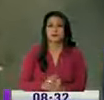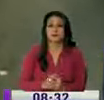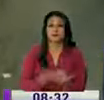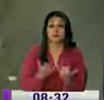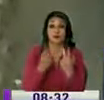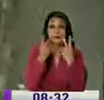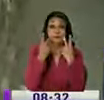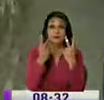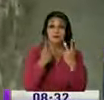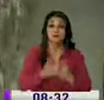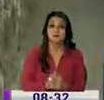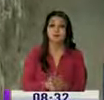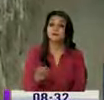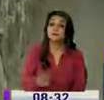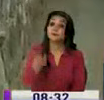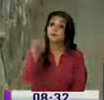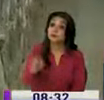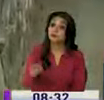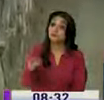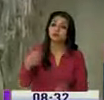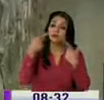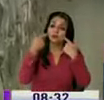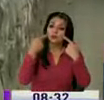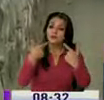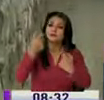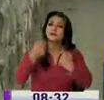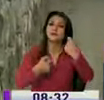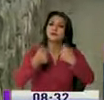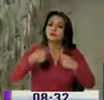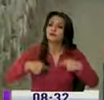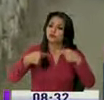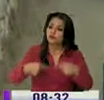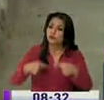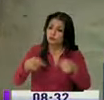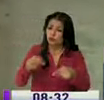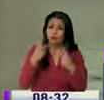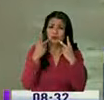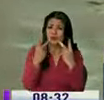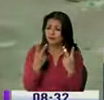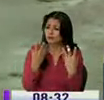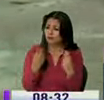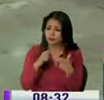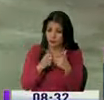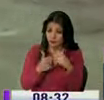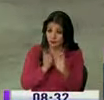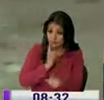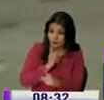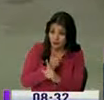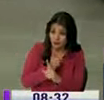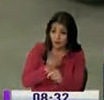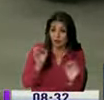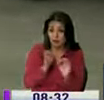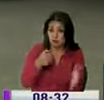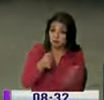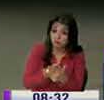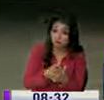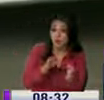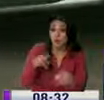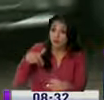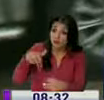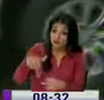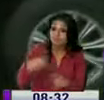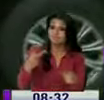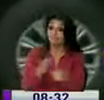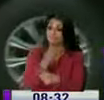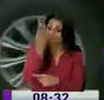hablar también con una de las personas que cuida los vehículos todos los días. Usted debe ver el sinnúmero de problemas y accidentes que existen en este lugar. Mi